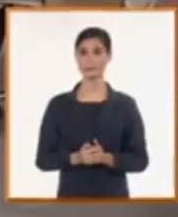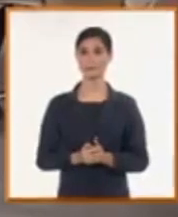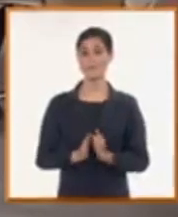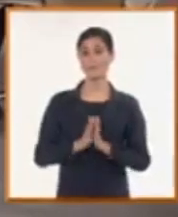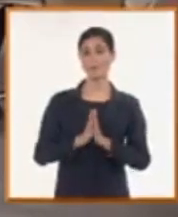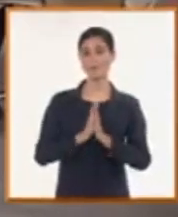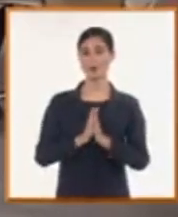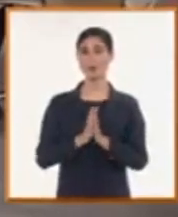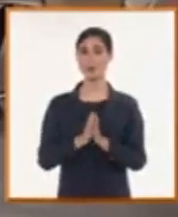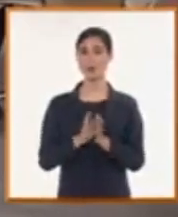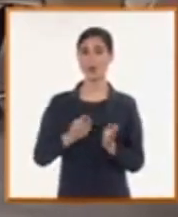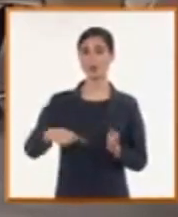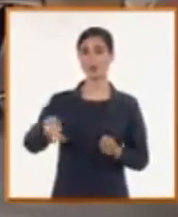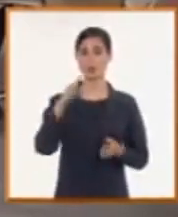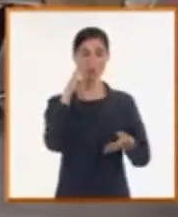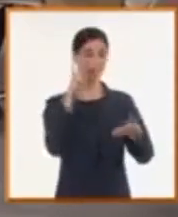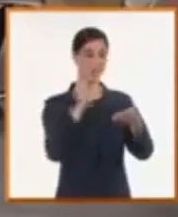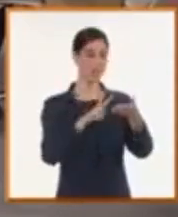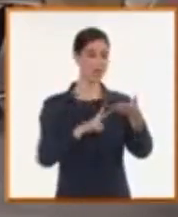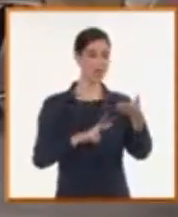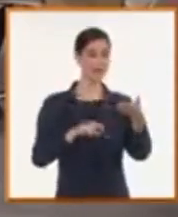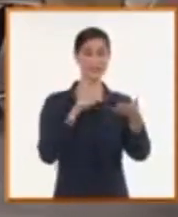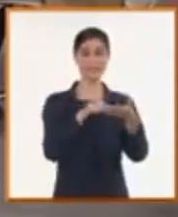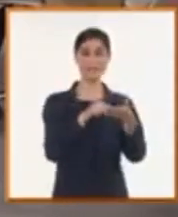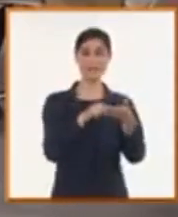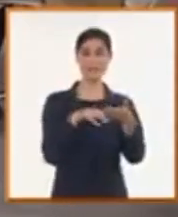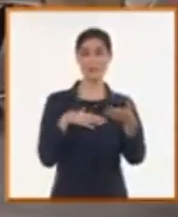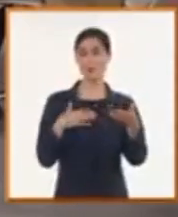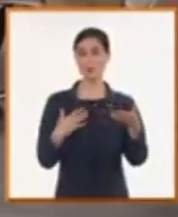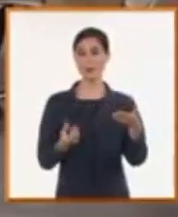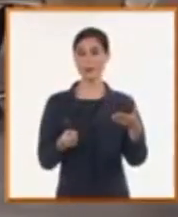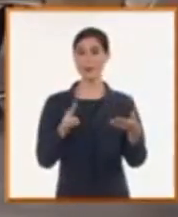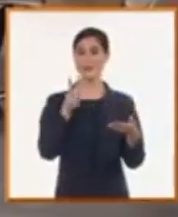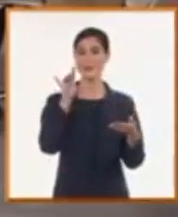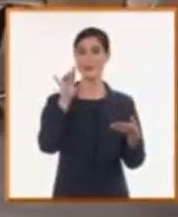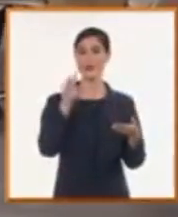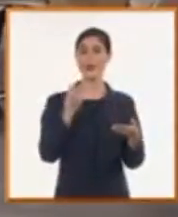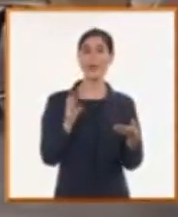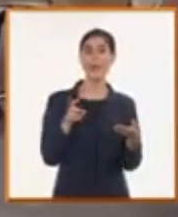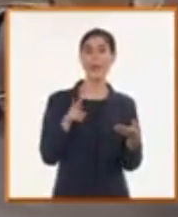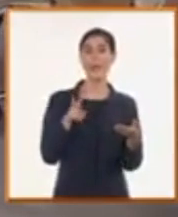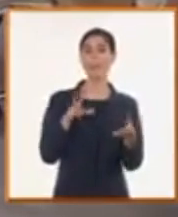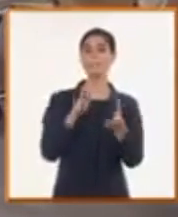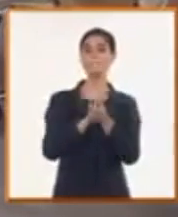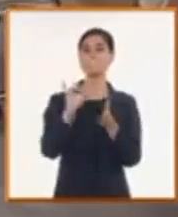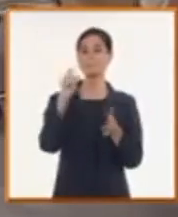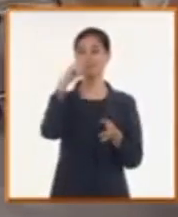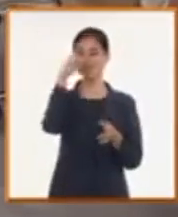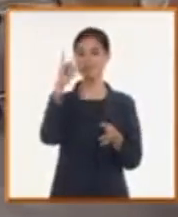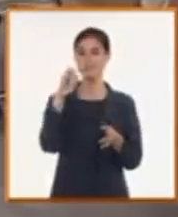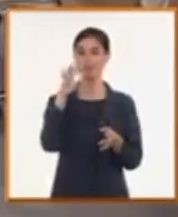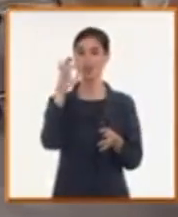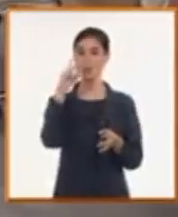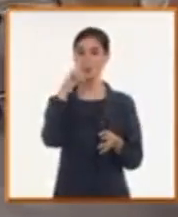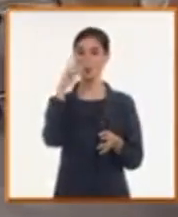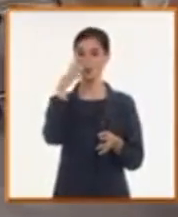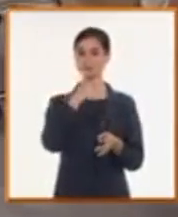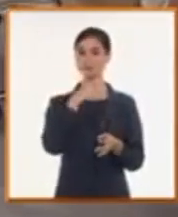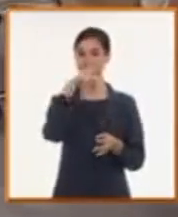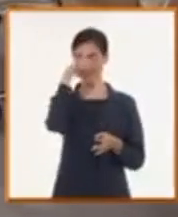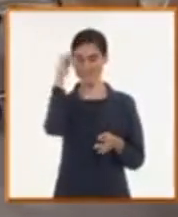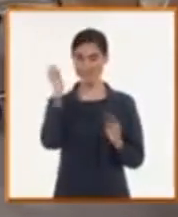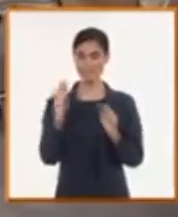de Piero Gleijese, porque ahí se explica también ampliamente. Visiones de Libertad. Que entre otras cosas